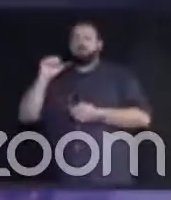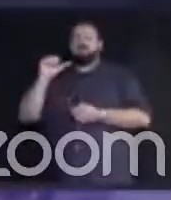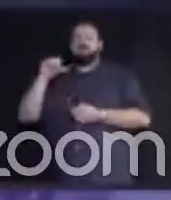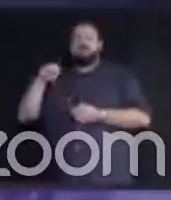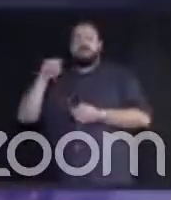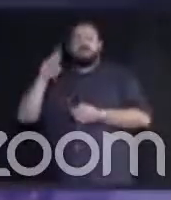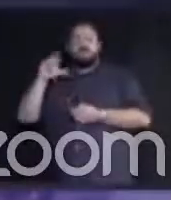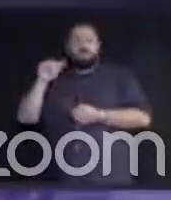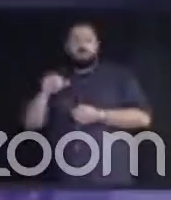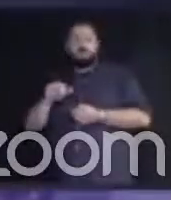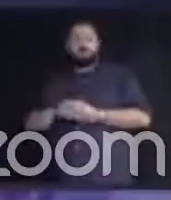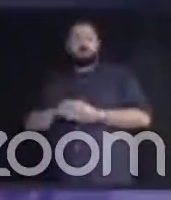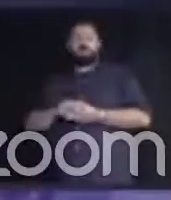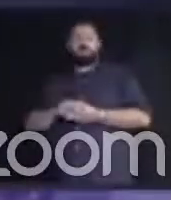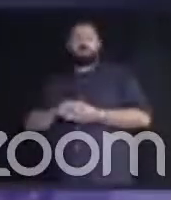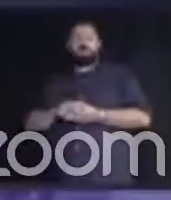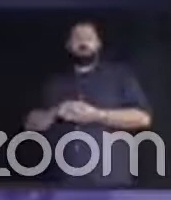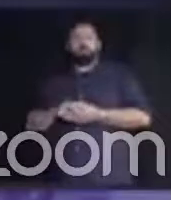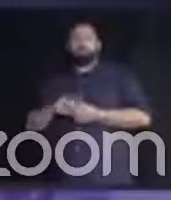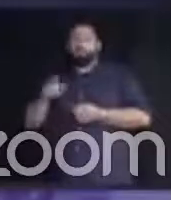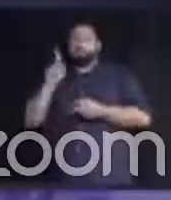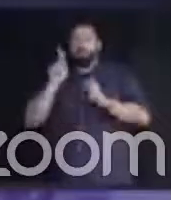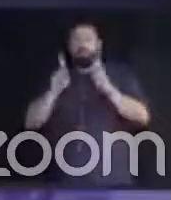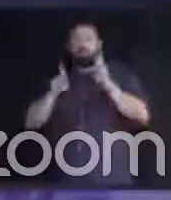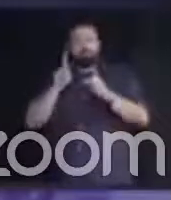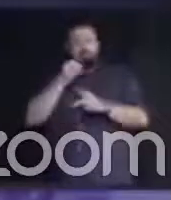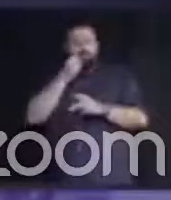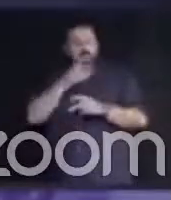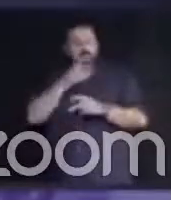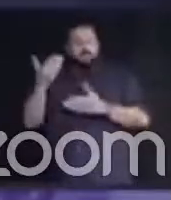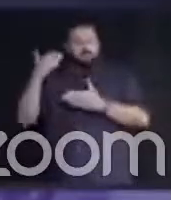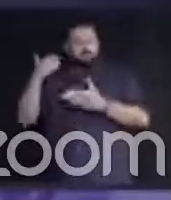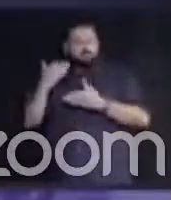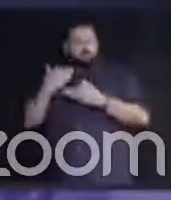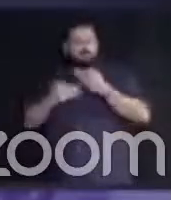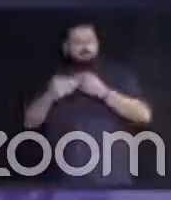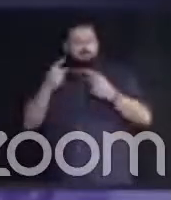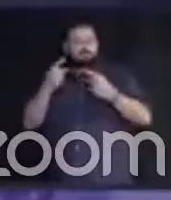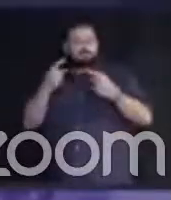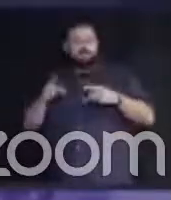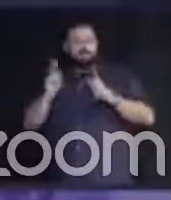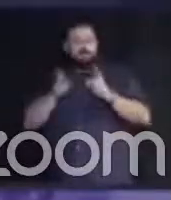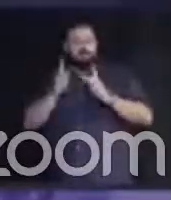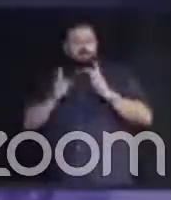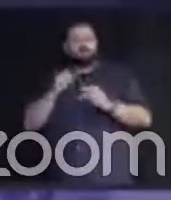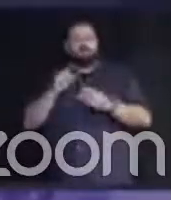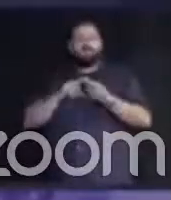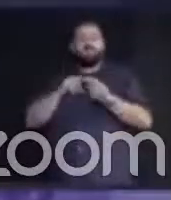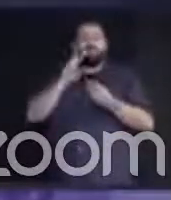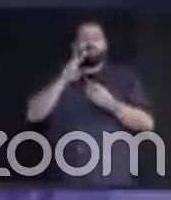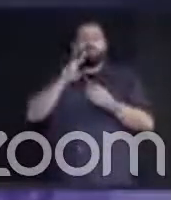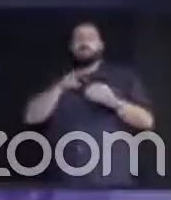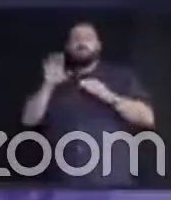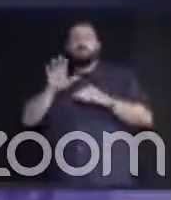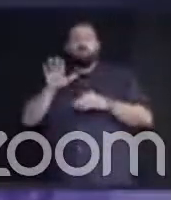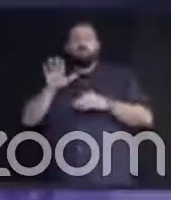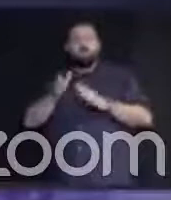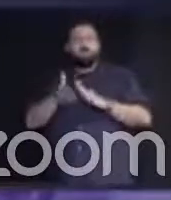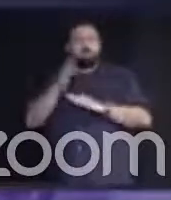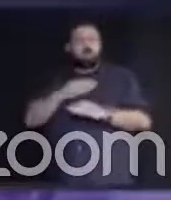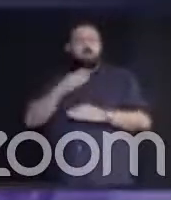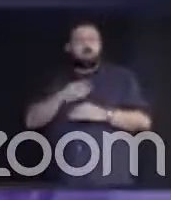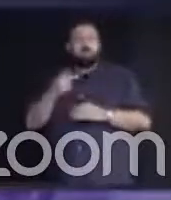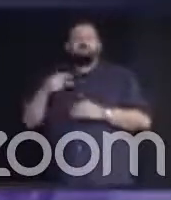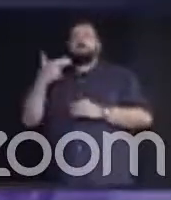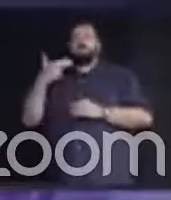Welfren Amariz. Padrísima su plática. ¿Dónde están? Por acá no los veo, los registro. Pido un aplauso para el baño.